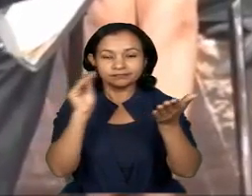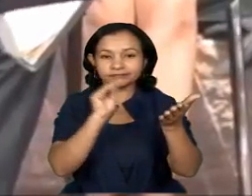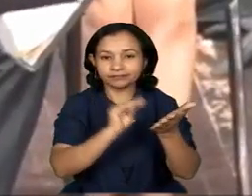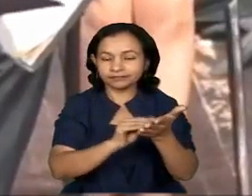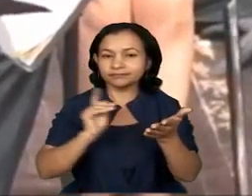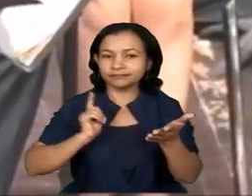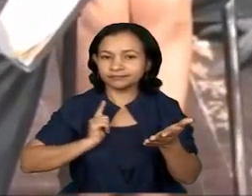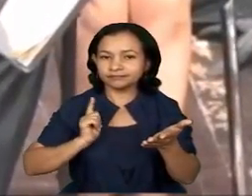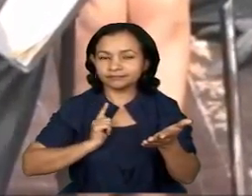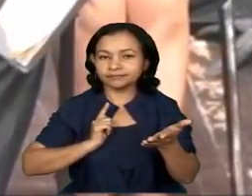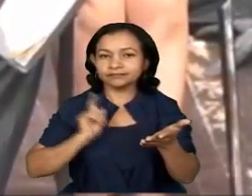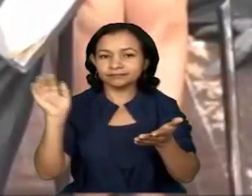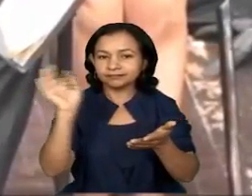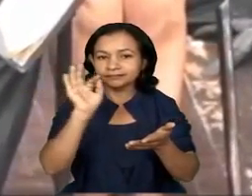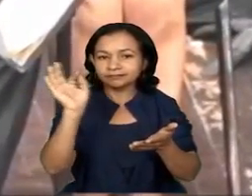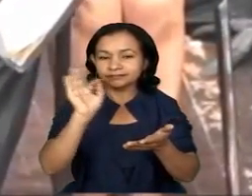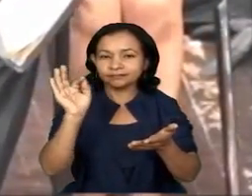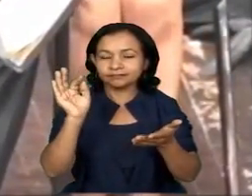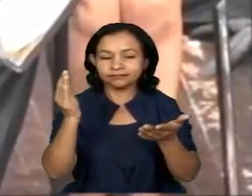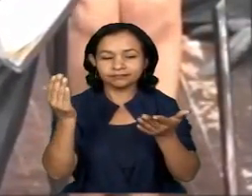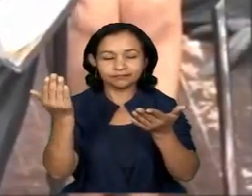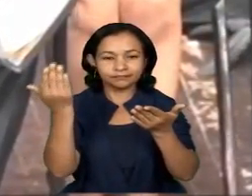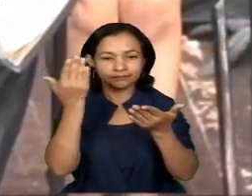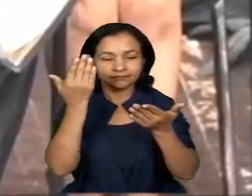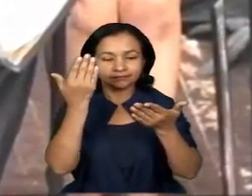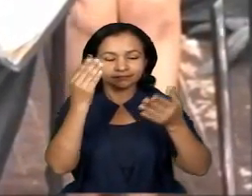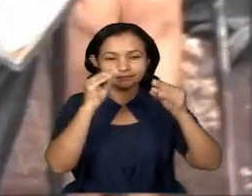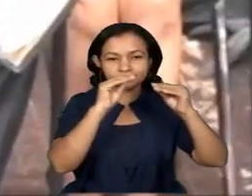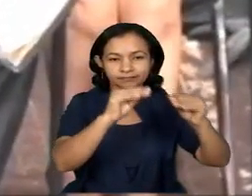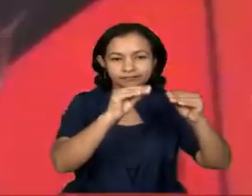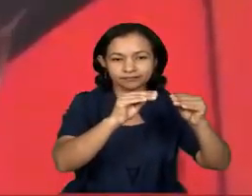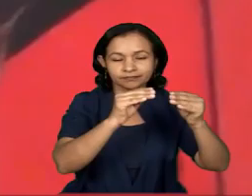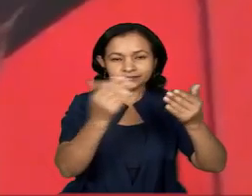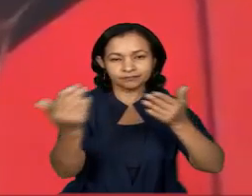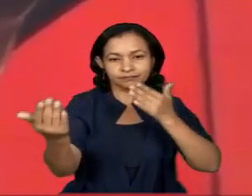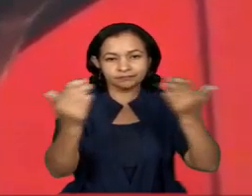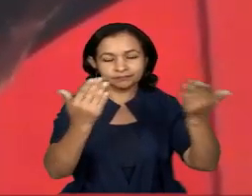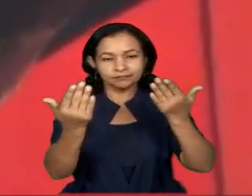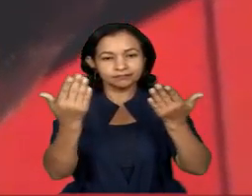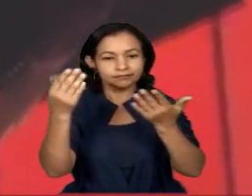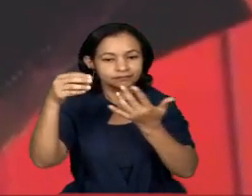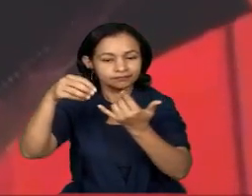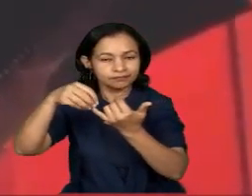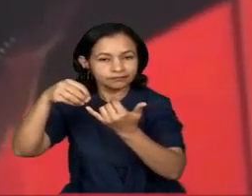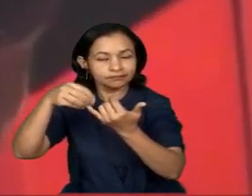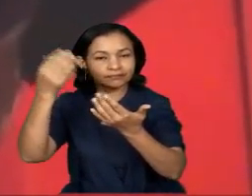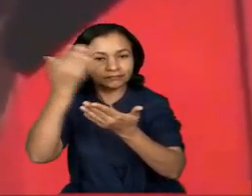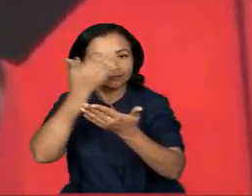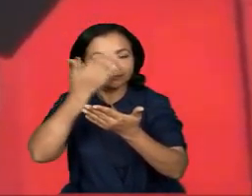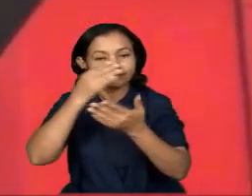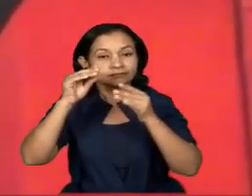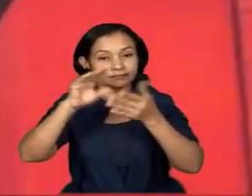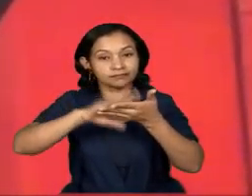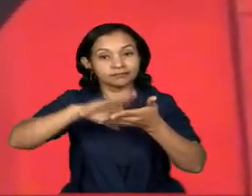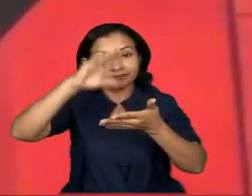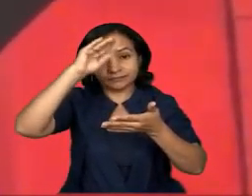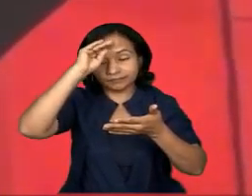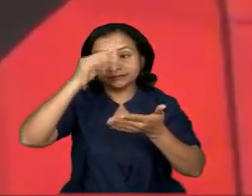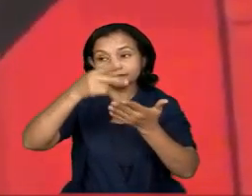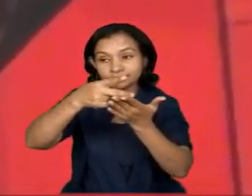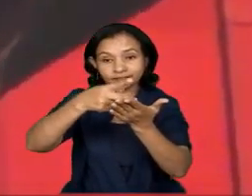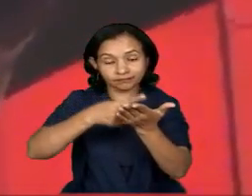también está comprendido de esa manera. Paralelo a la educación de secundaria, es como una carrera técnica en paralelo que se les está dando. Sí, ese es el